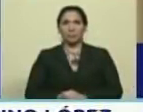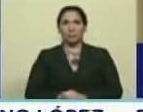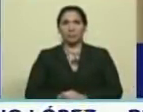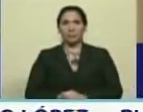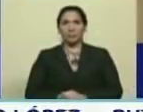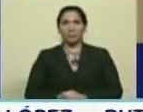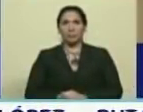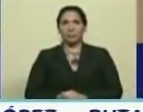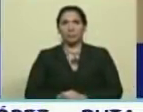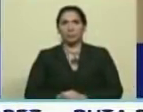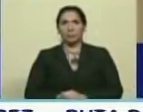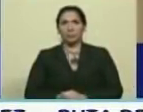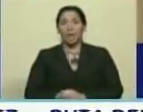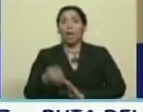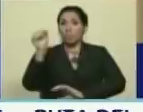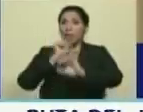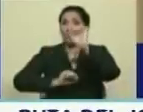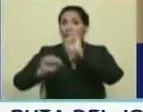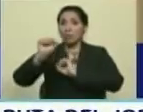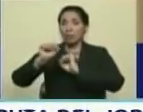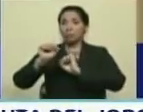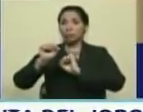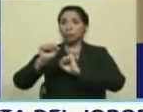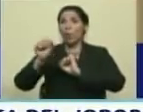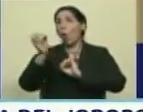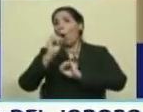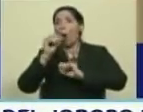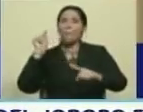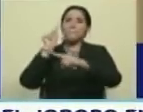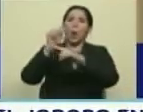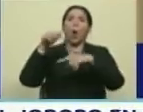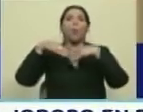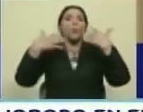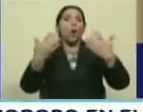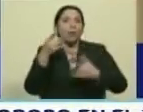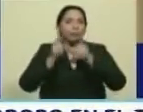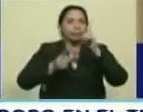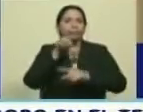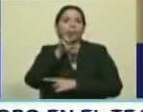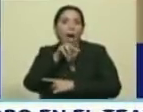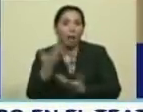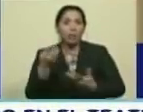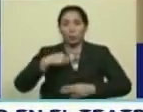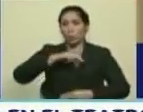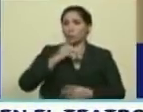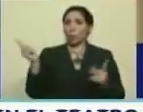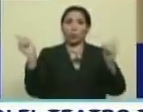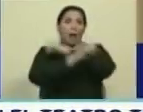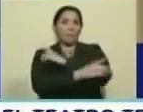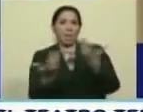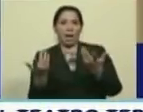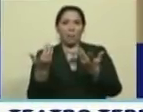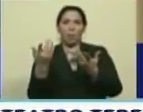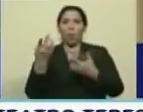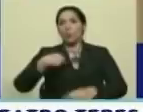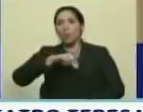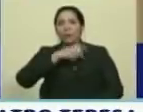para no temblar cuando alguien hable. Que no cambiemos nuestras posiciones porque alguien nos grite.